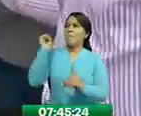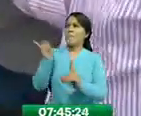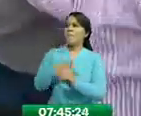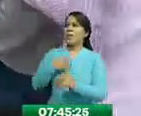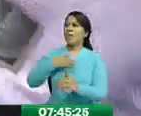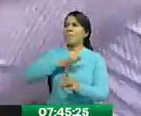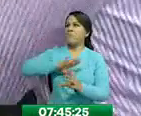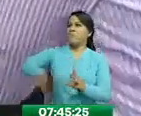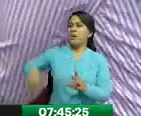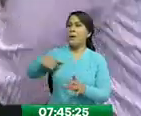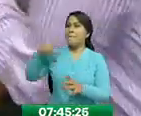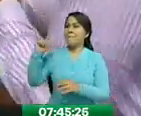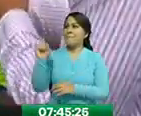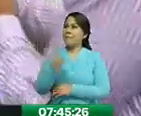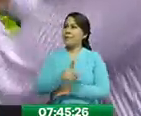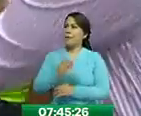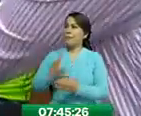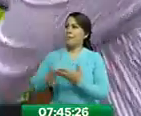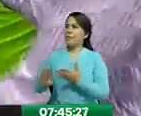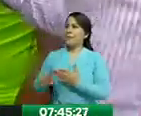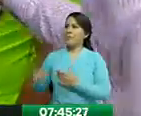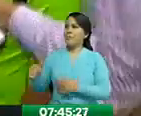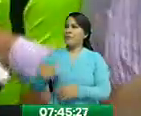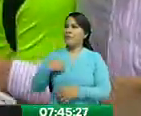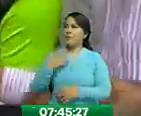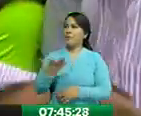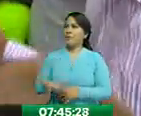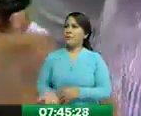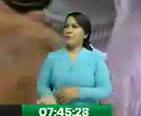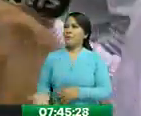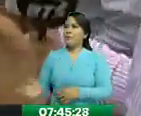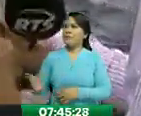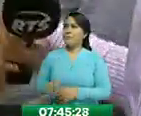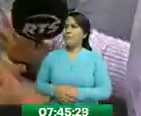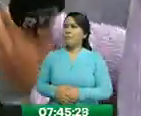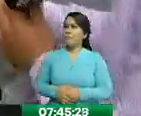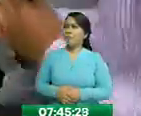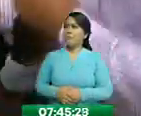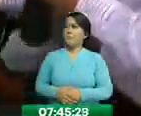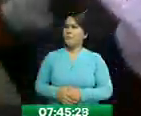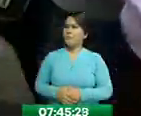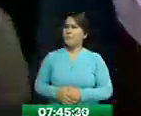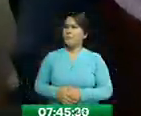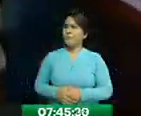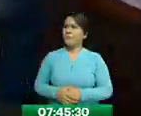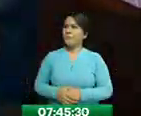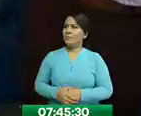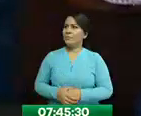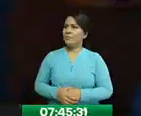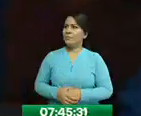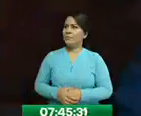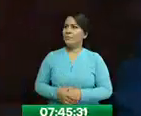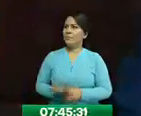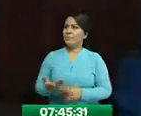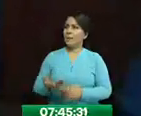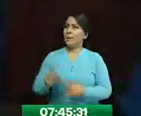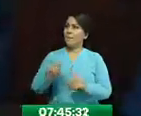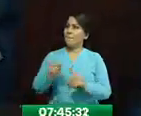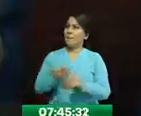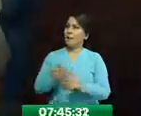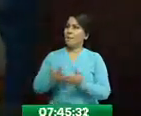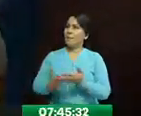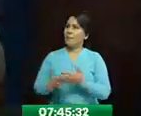dice llega. Dele permiso a la damita. No le digas así. Hey, hey, la señora, por favor. Le permiso a la señora.